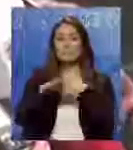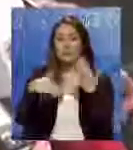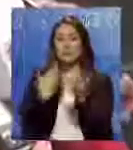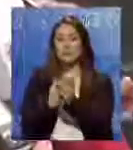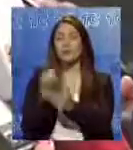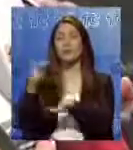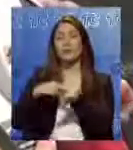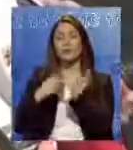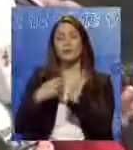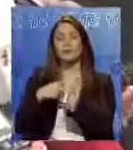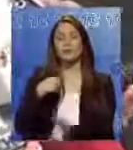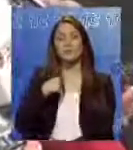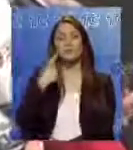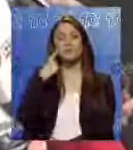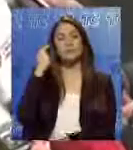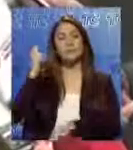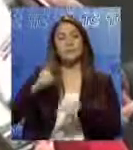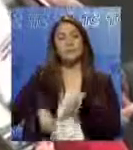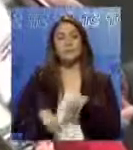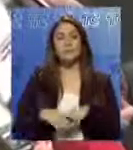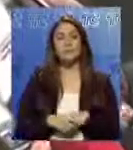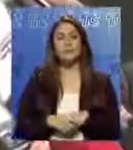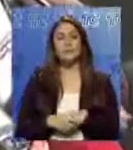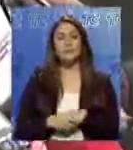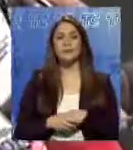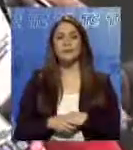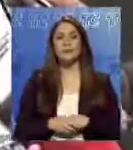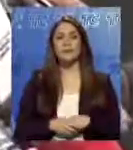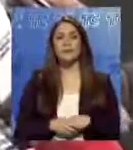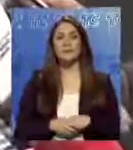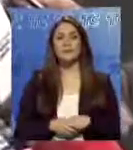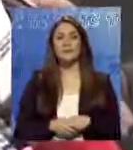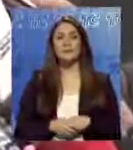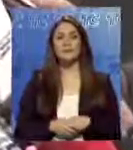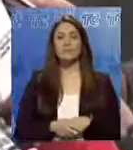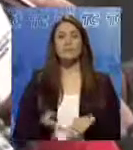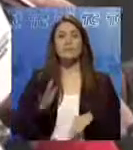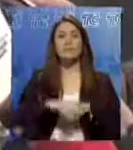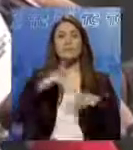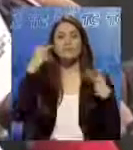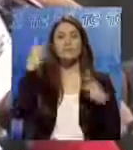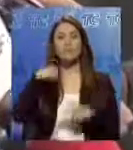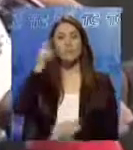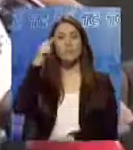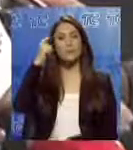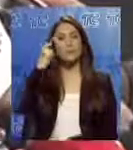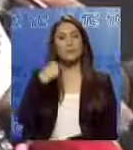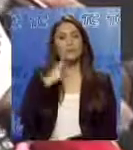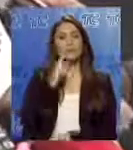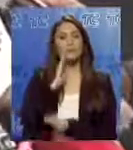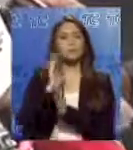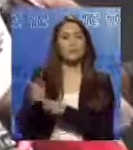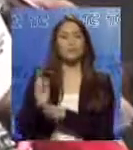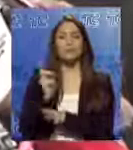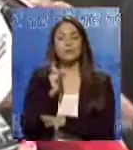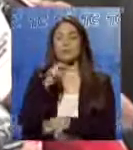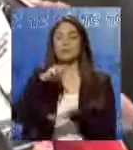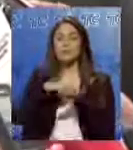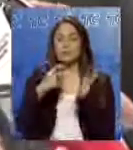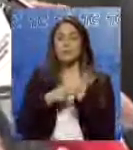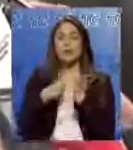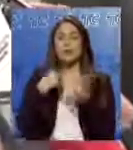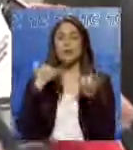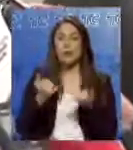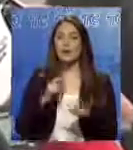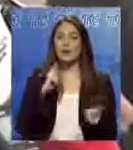esto es un concierto de esfuerzos que no puede ser visto de ninguna manera desde la política pública del gobierno central exclusivamente. Aquí